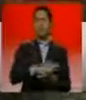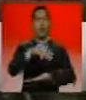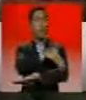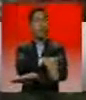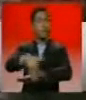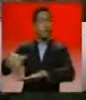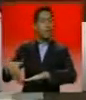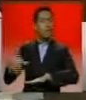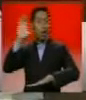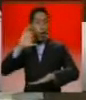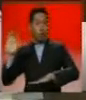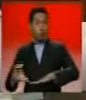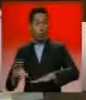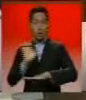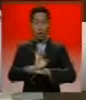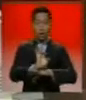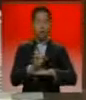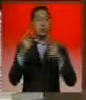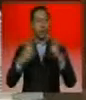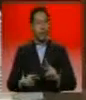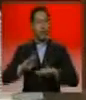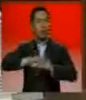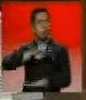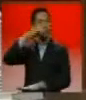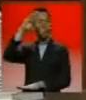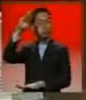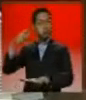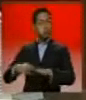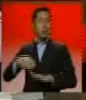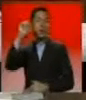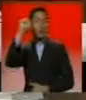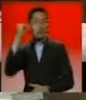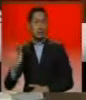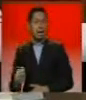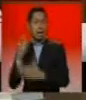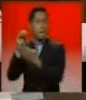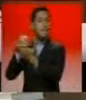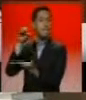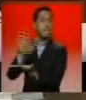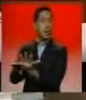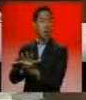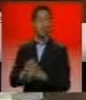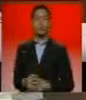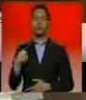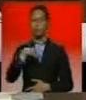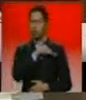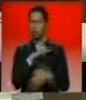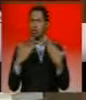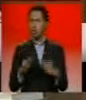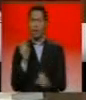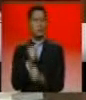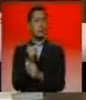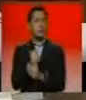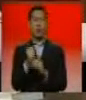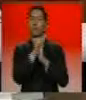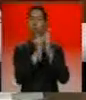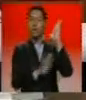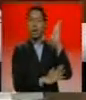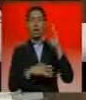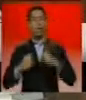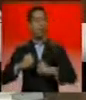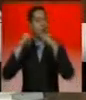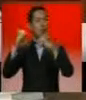en la región andina. Algunos de los implementos que se hicieron durante o que se han estado trabajando durante este proyecto de fortalecimiento